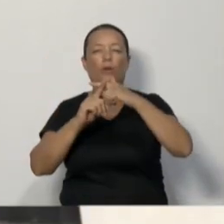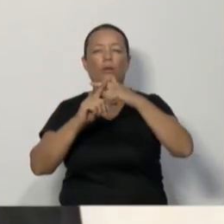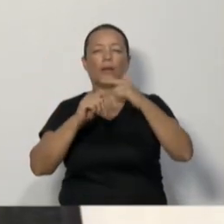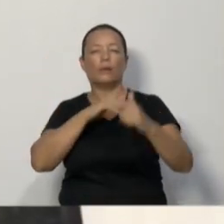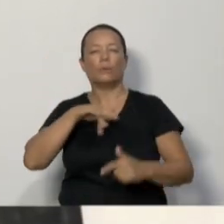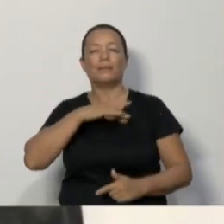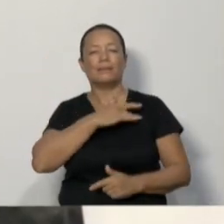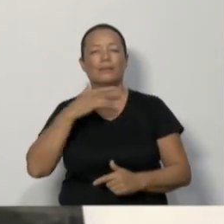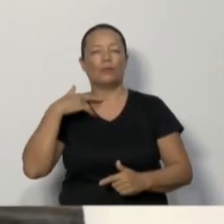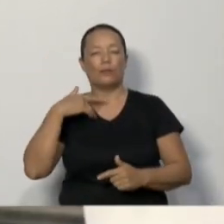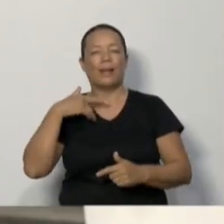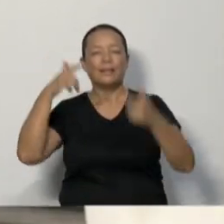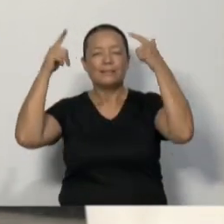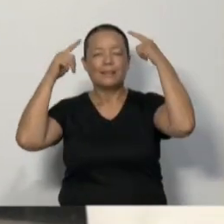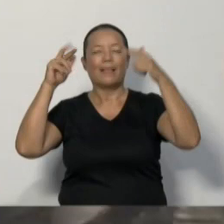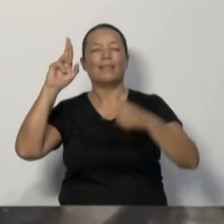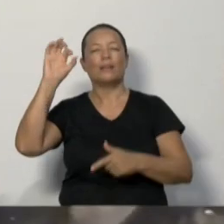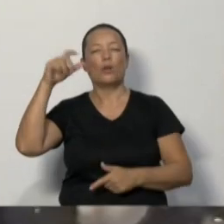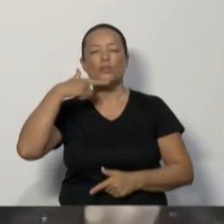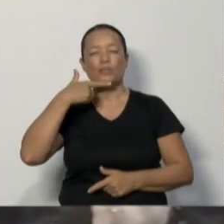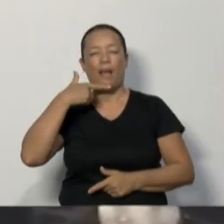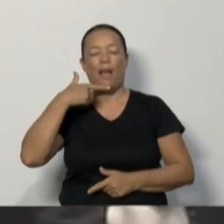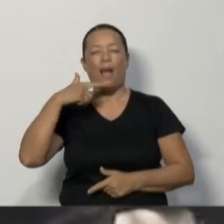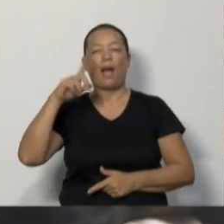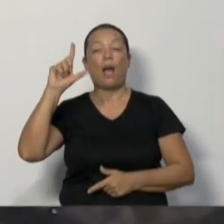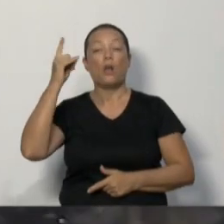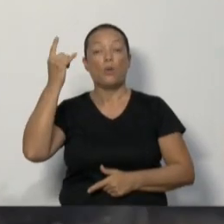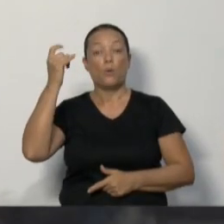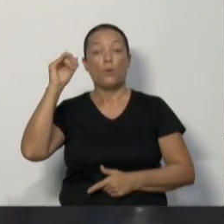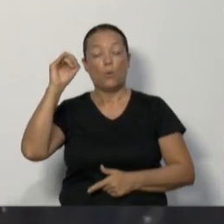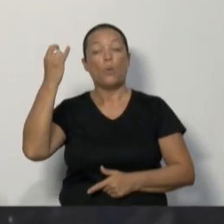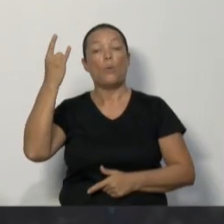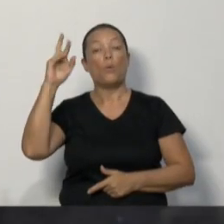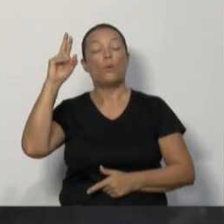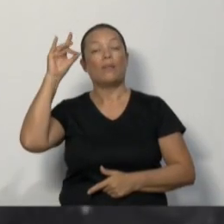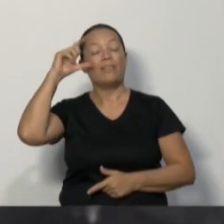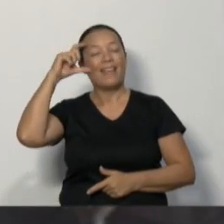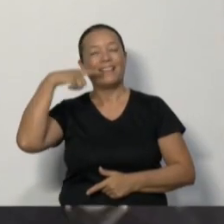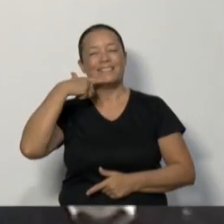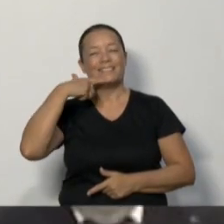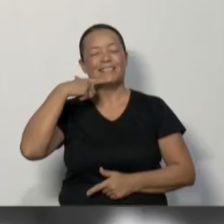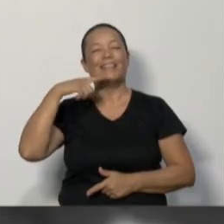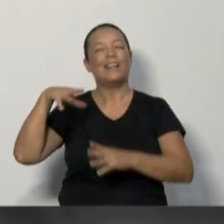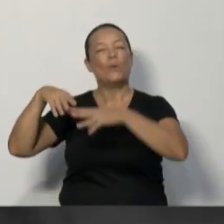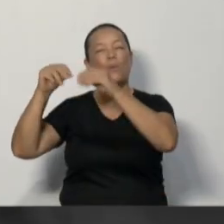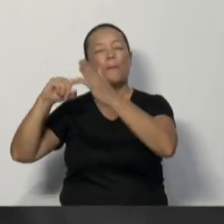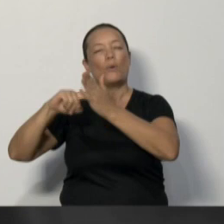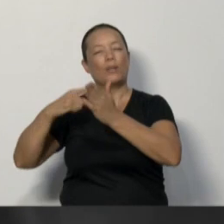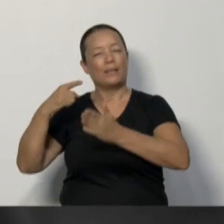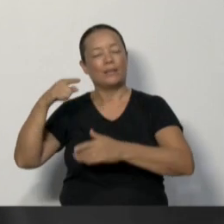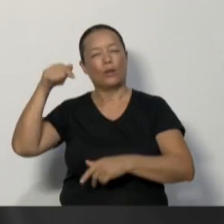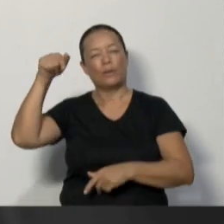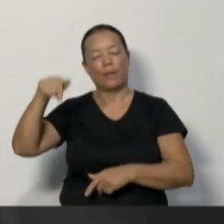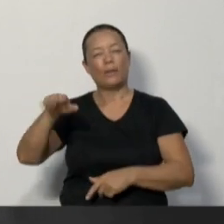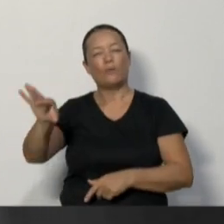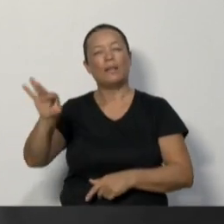Rosa, Nuestra Señora de Lourdes y Nuestra Señora de Luján Porteño, desde donde